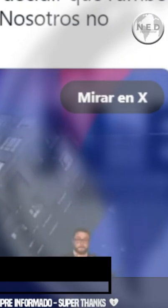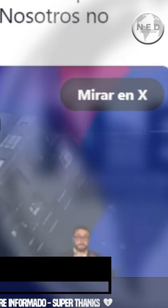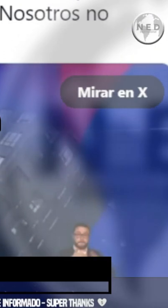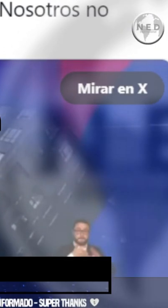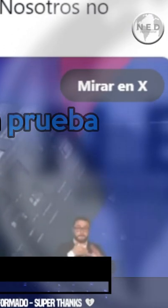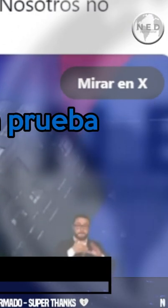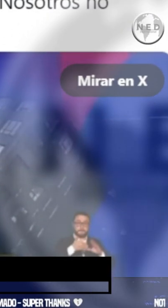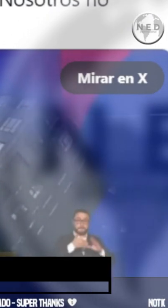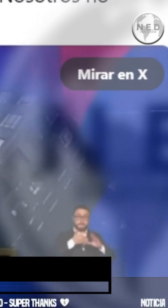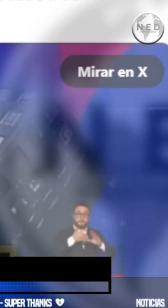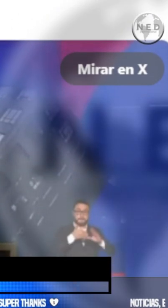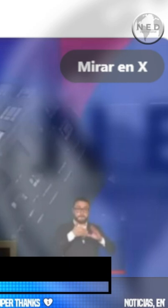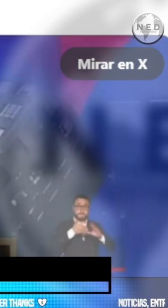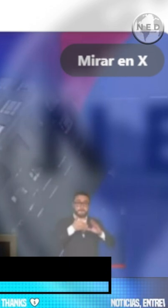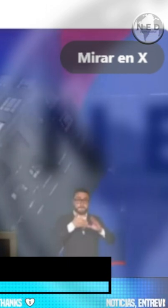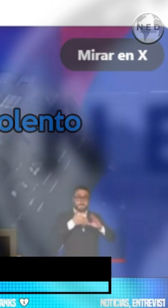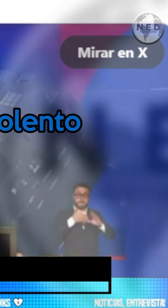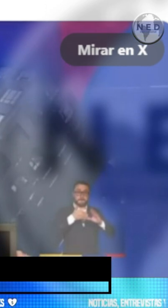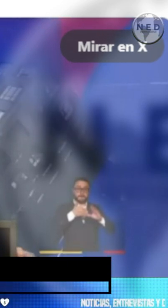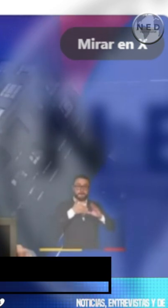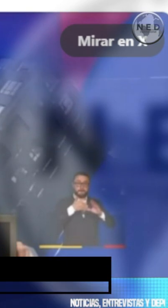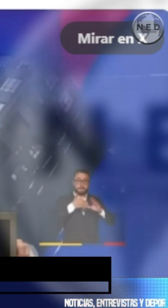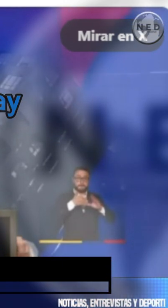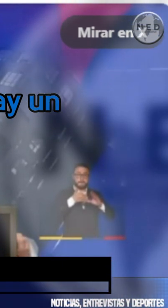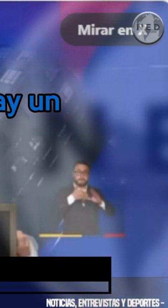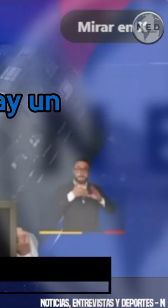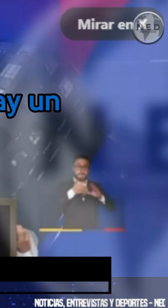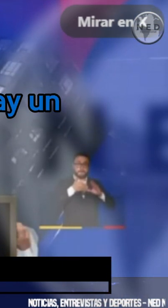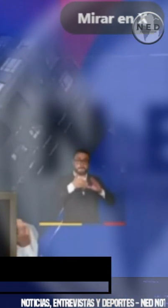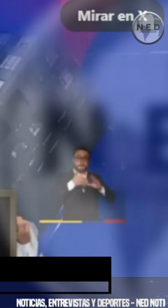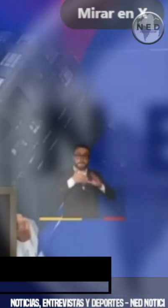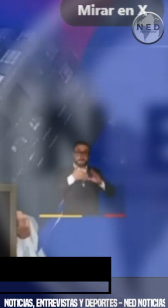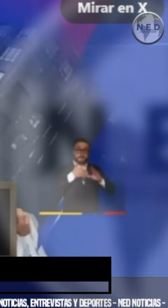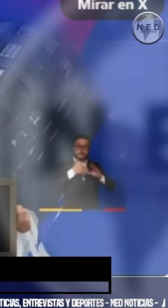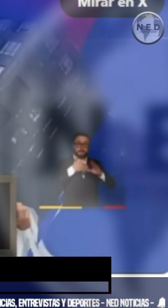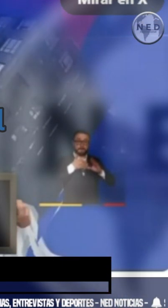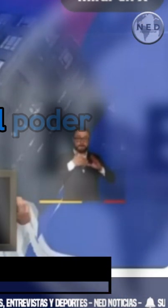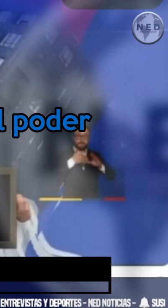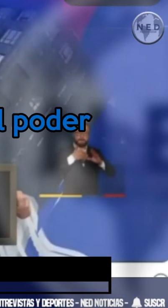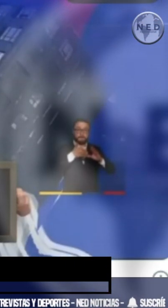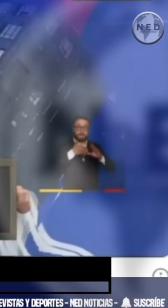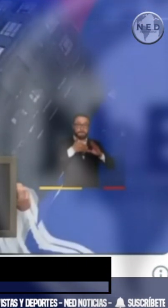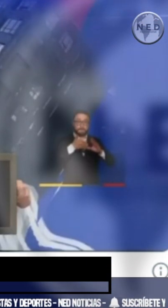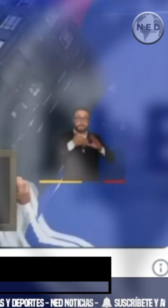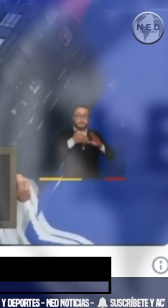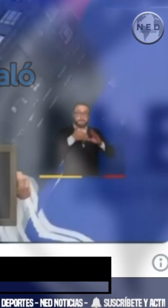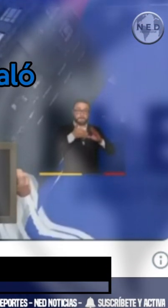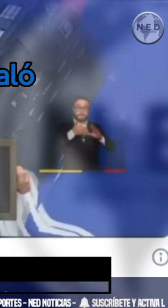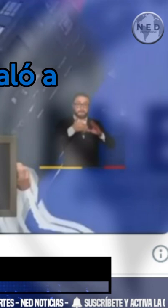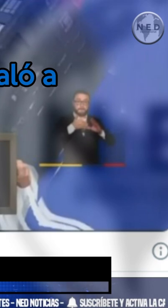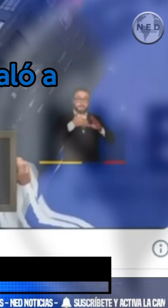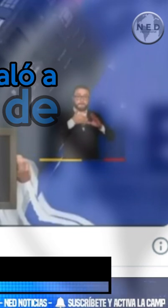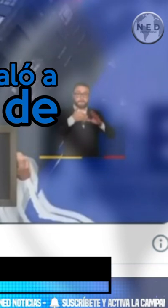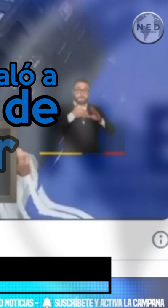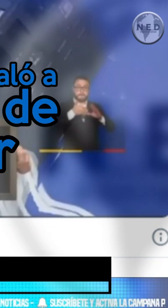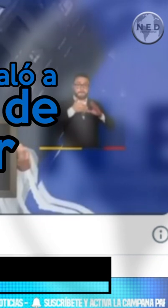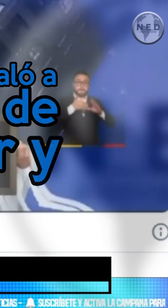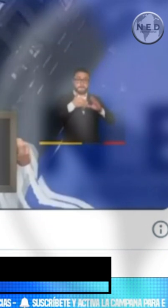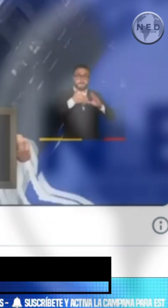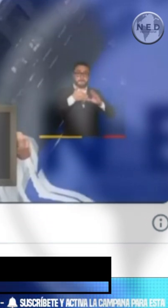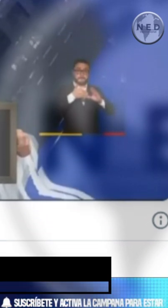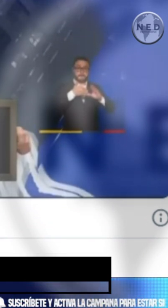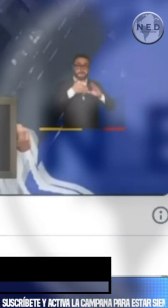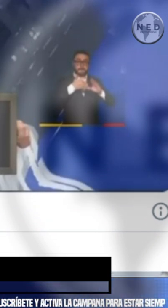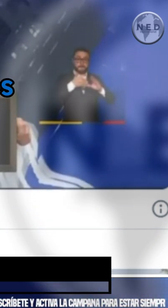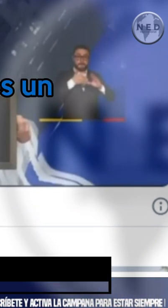Sin presentar ninguna prueba, Petro da discurso violento asegurando que hay un plan para matarlo o sacarlo del poder. El mandatario señaló a los medios de manipular